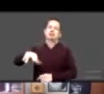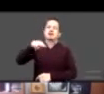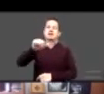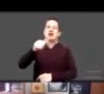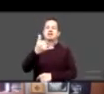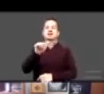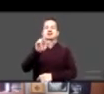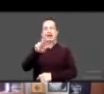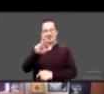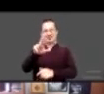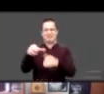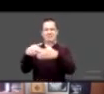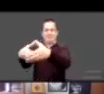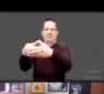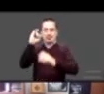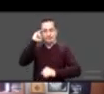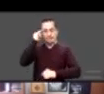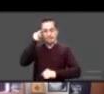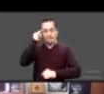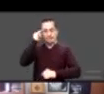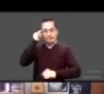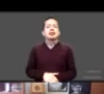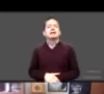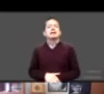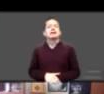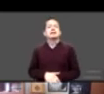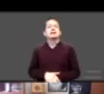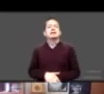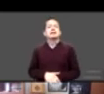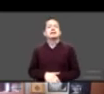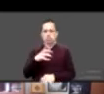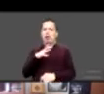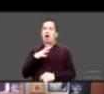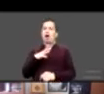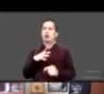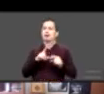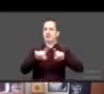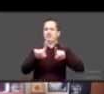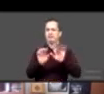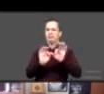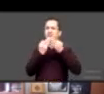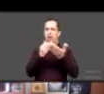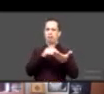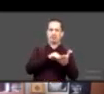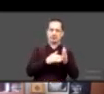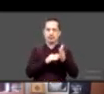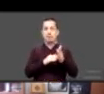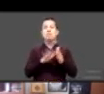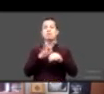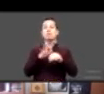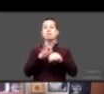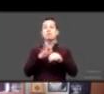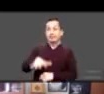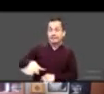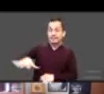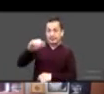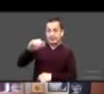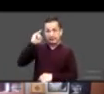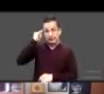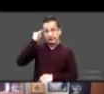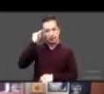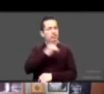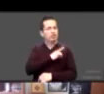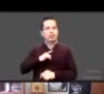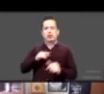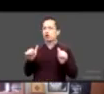también tenemos una estrategia diferenciada porque trabajar en localidades indígenas infiere tener perspectiva intercultural. Por